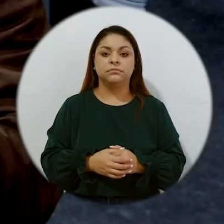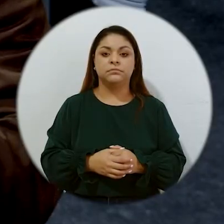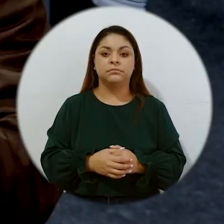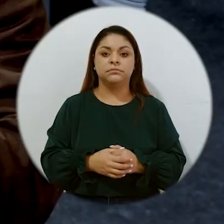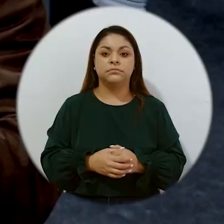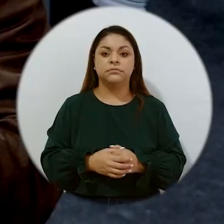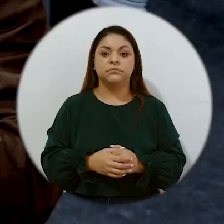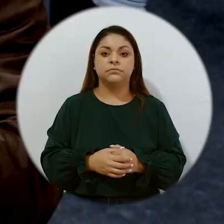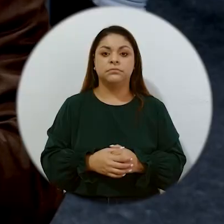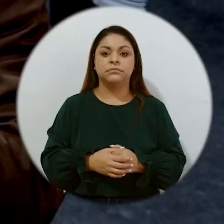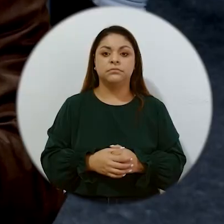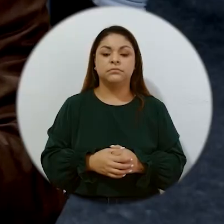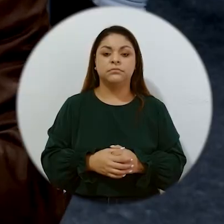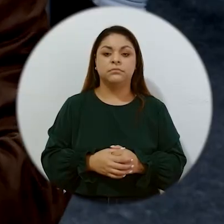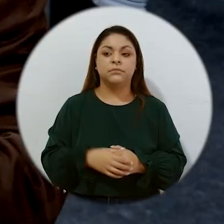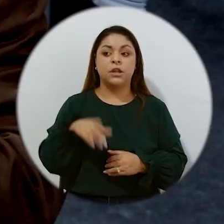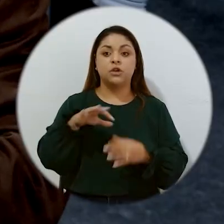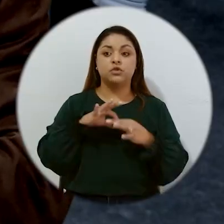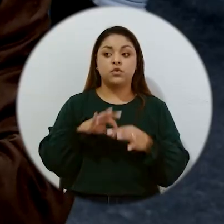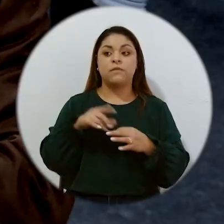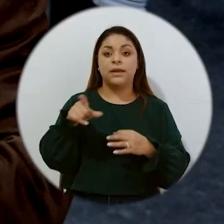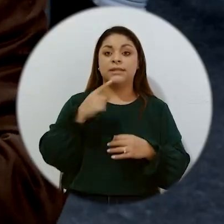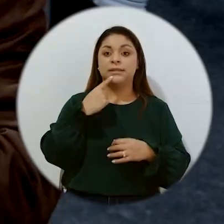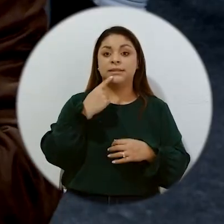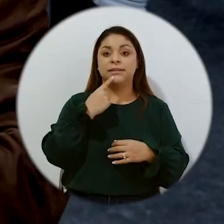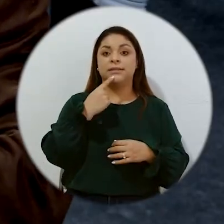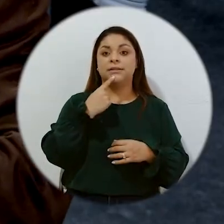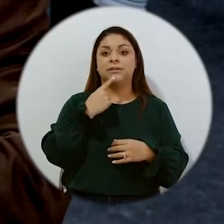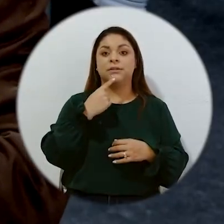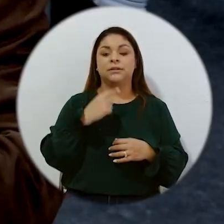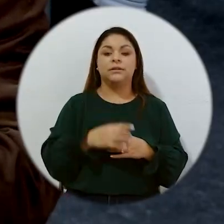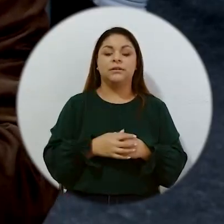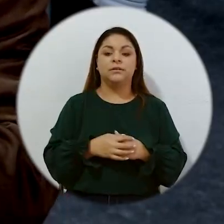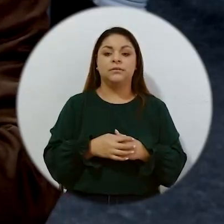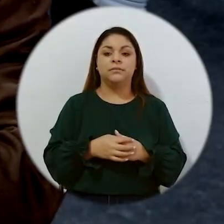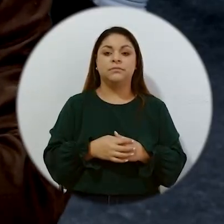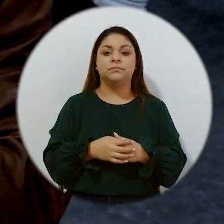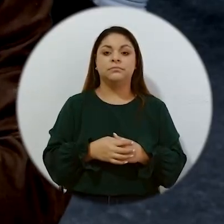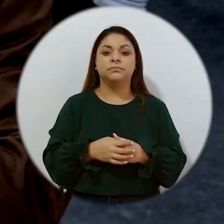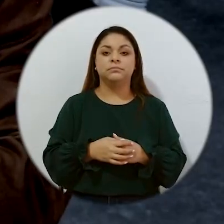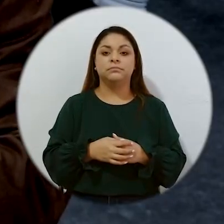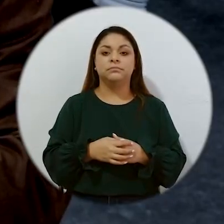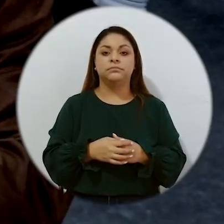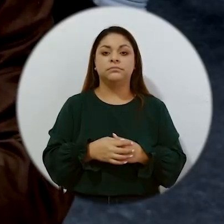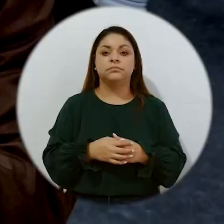sobre en lo que puede convertirse el Istmo Centroamericano